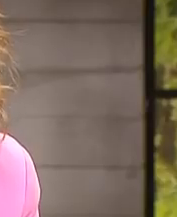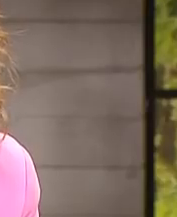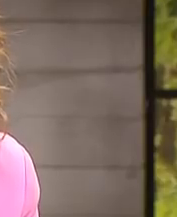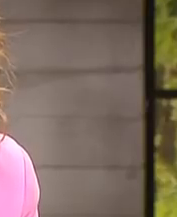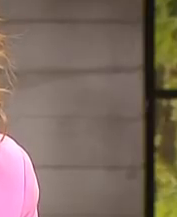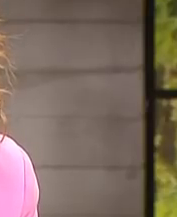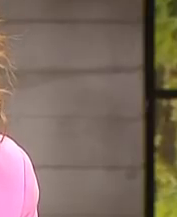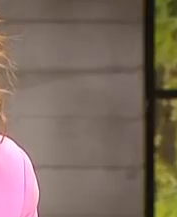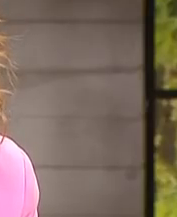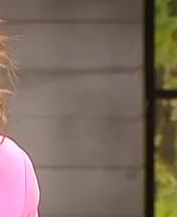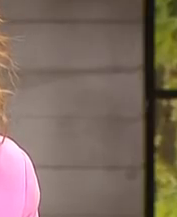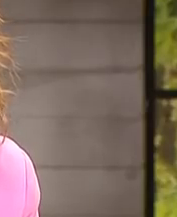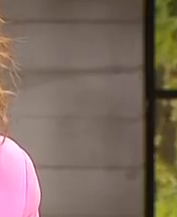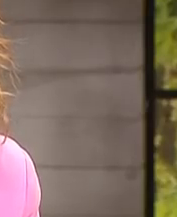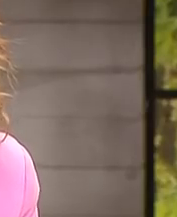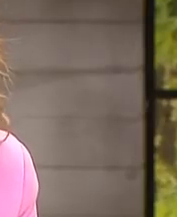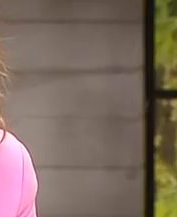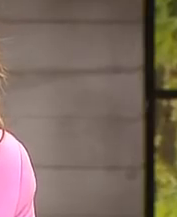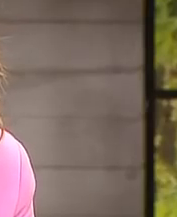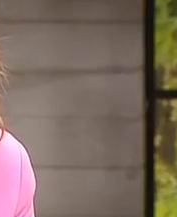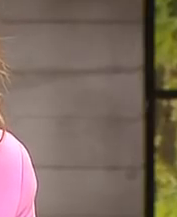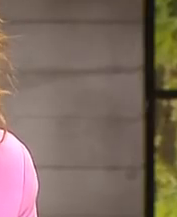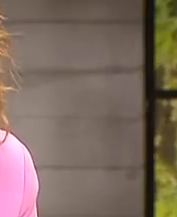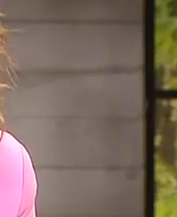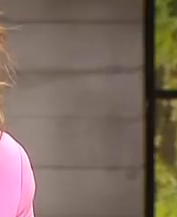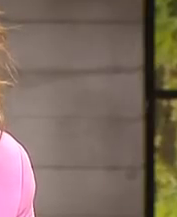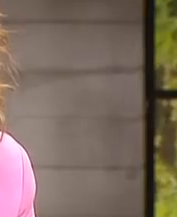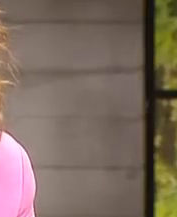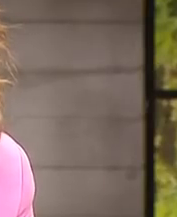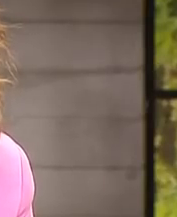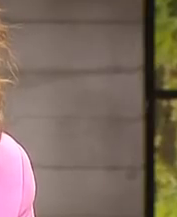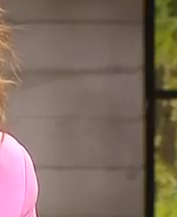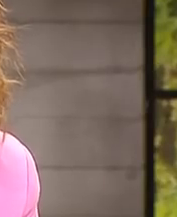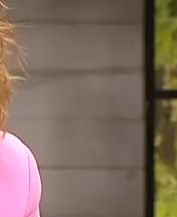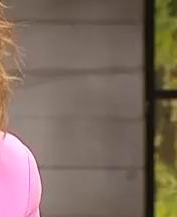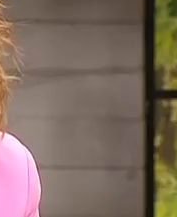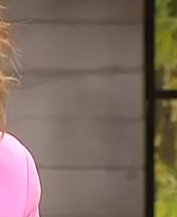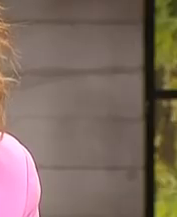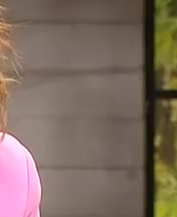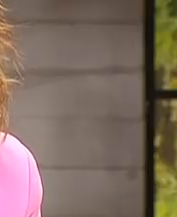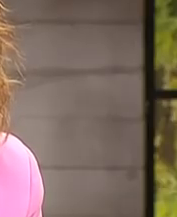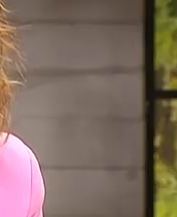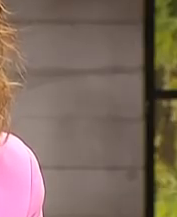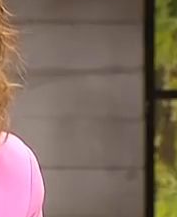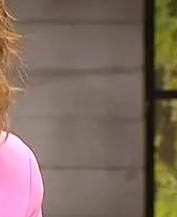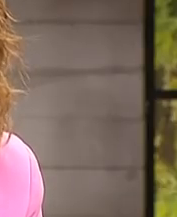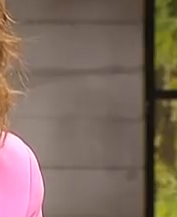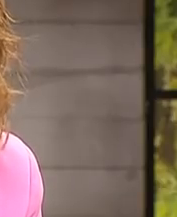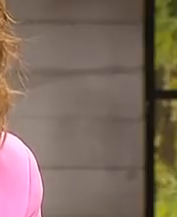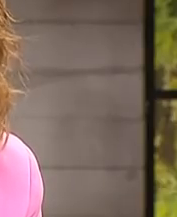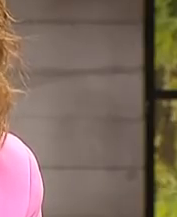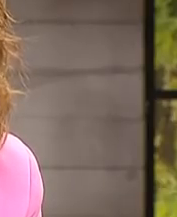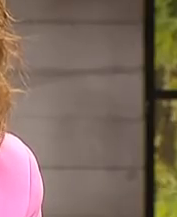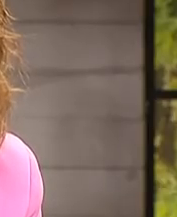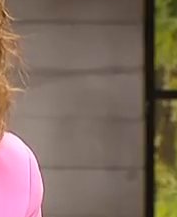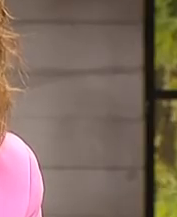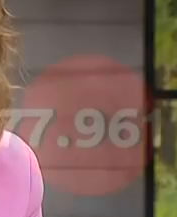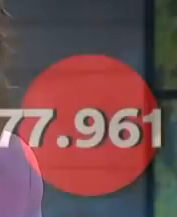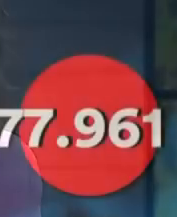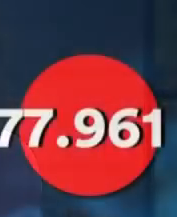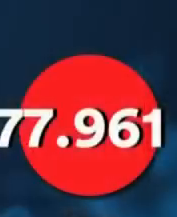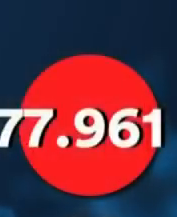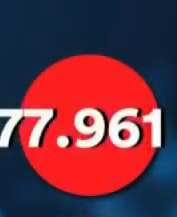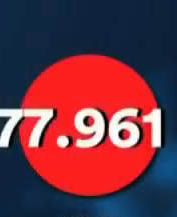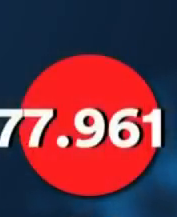eso hace que no se pueda parar el contagio, si lo que hacen las cuarentenas es justamente frenar